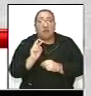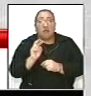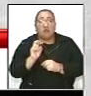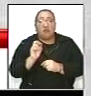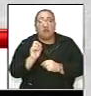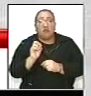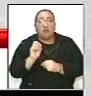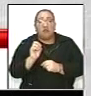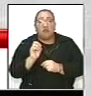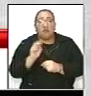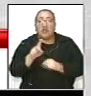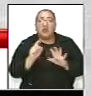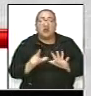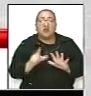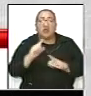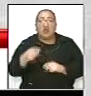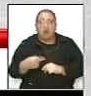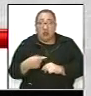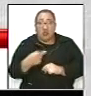han emitido